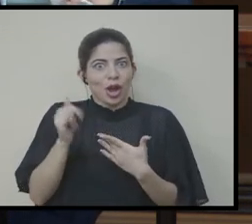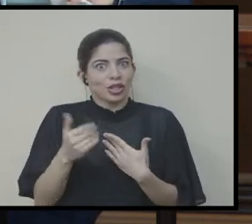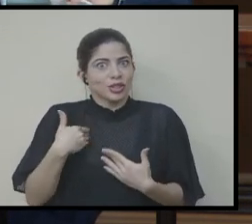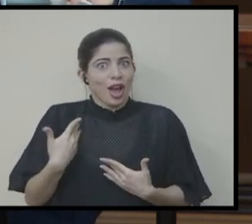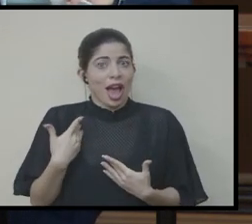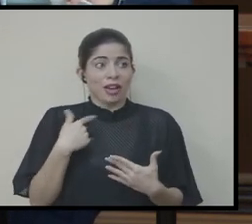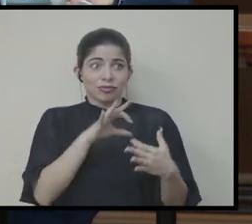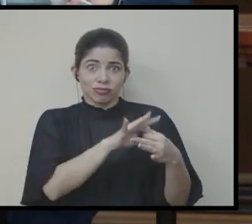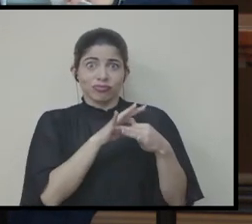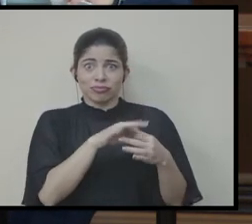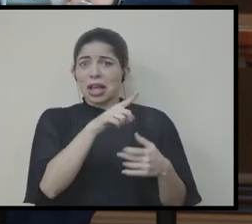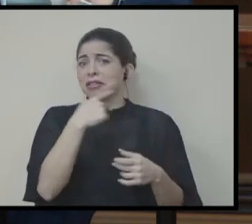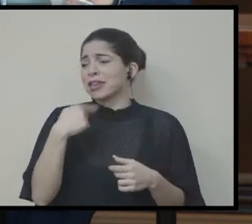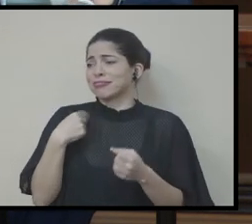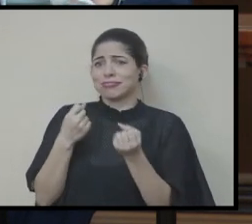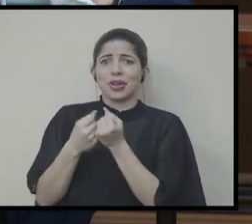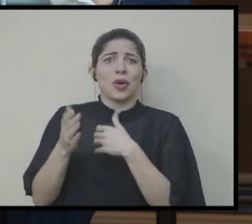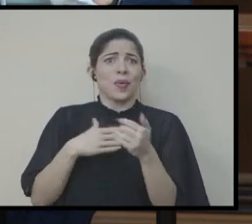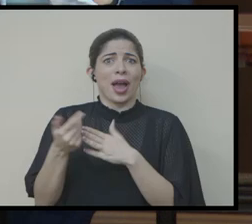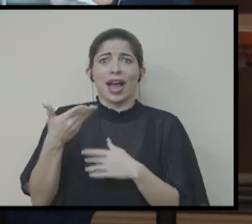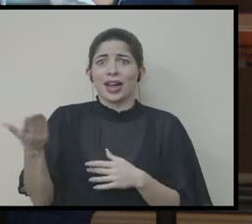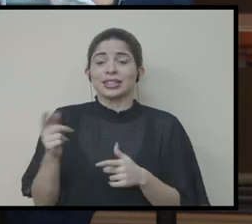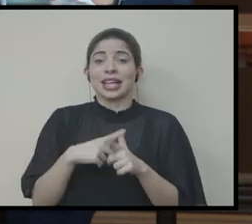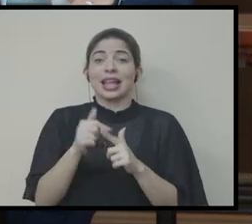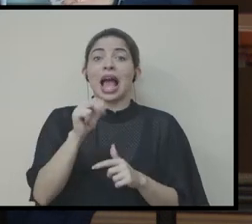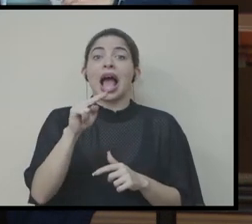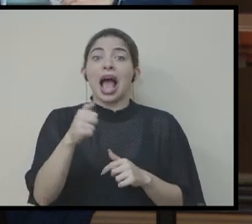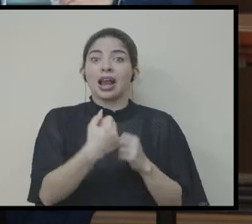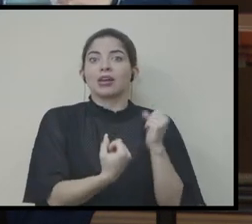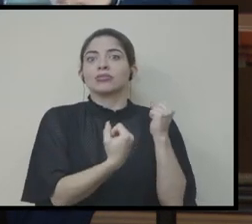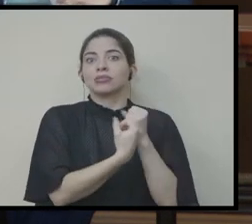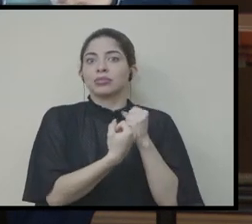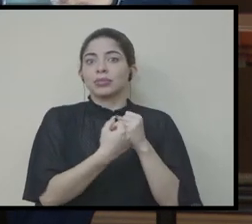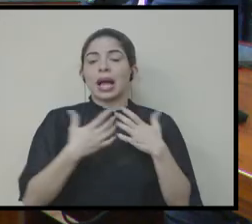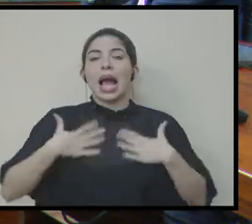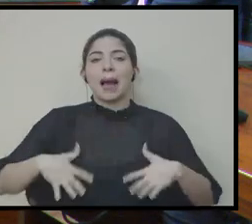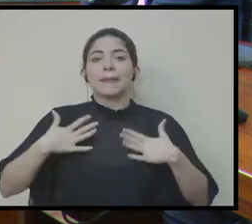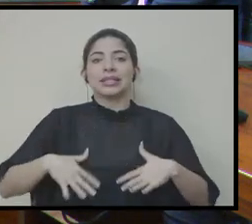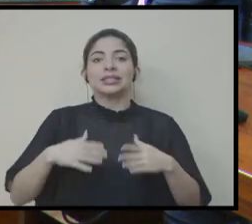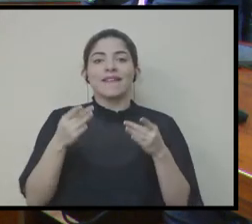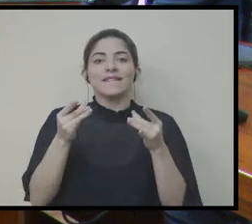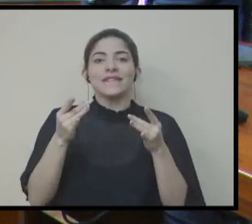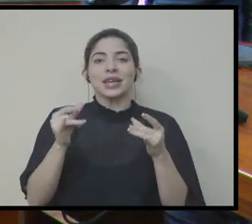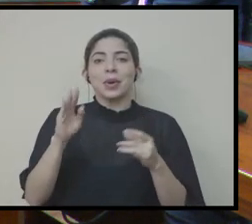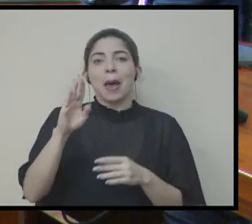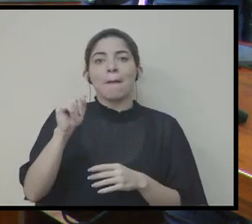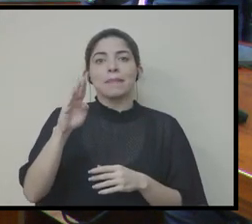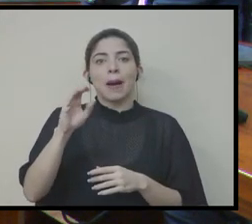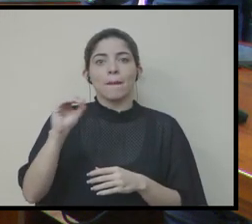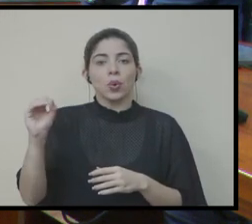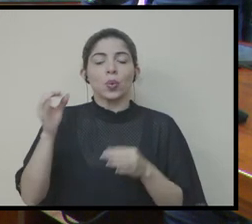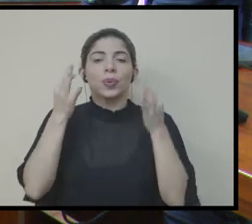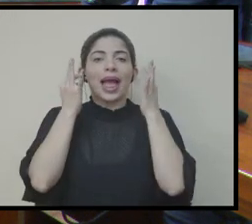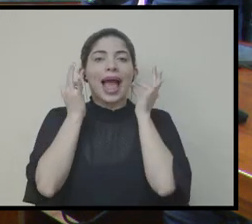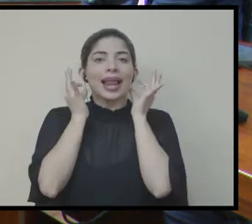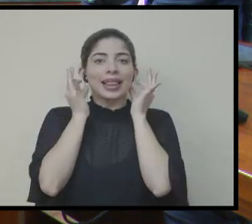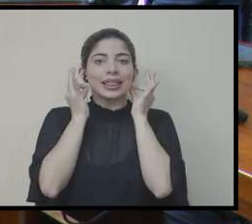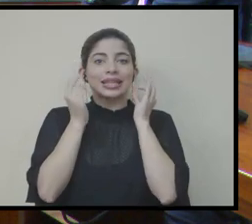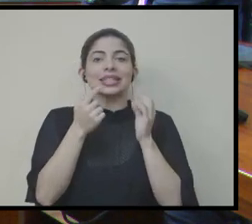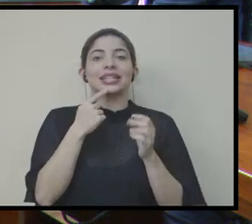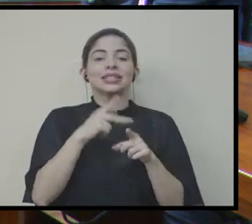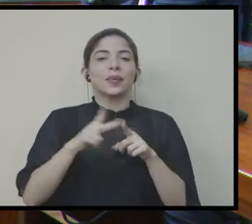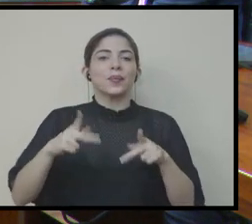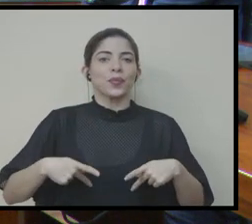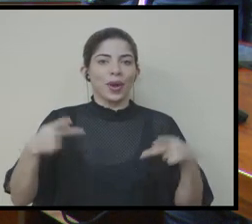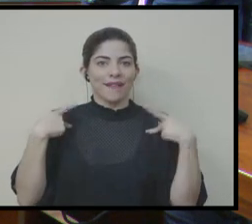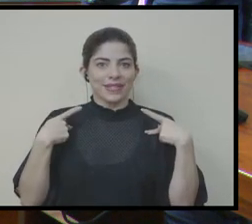yo con vos voy donde sea. Entonces, Ana se suma con una línea de camisetas a base de fibra de bambú y aretes que dicen pura